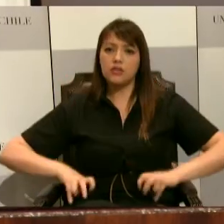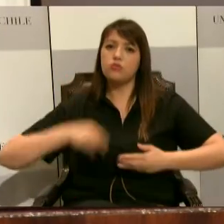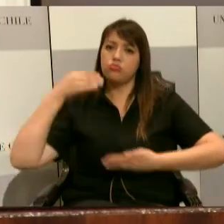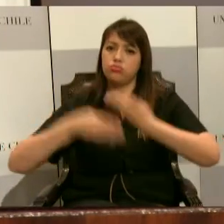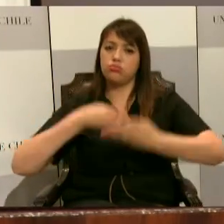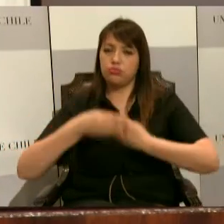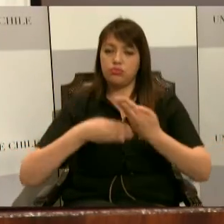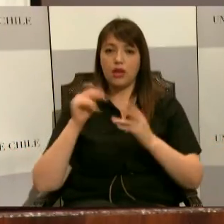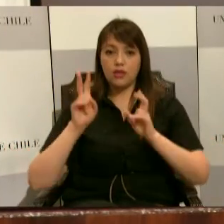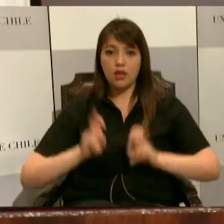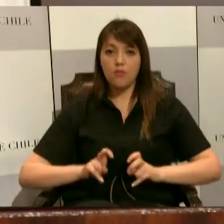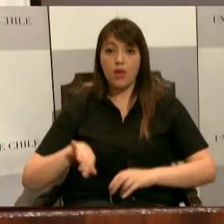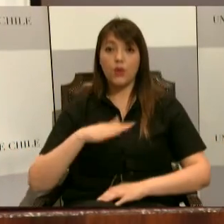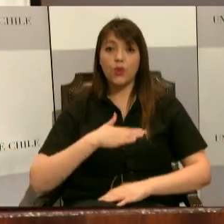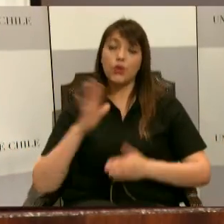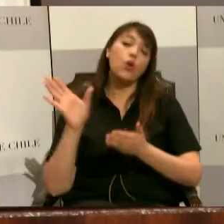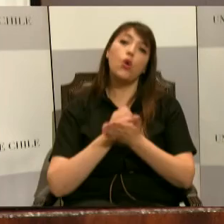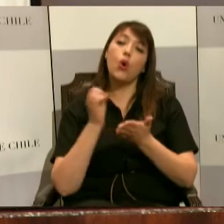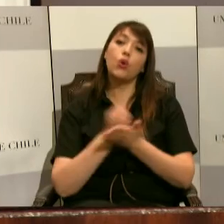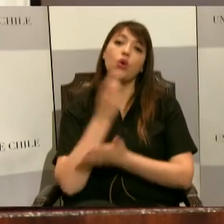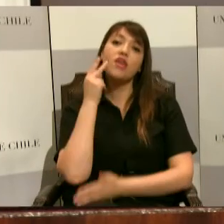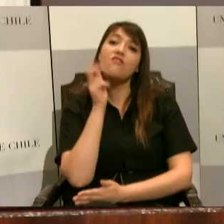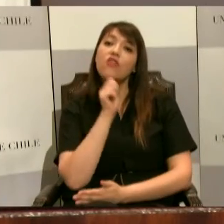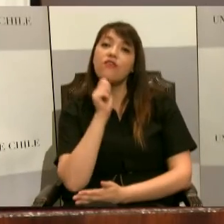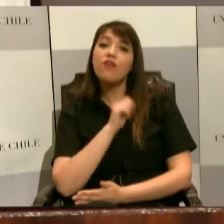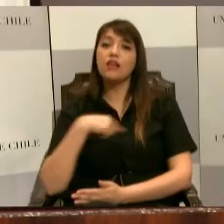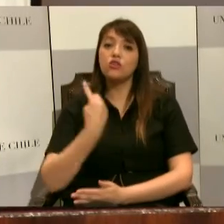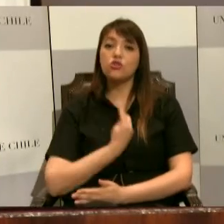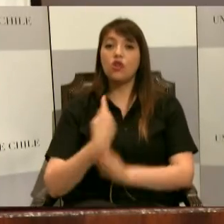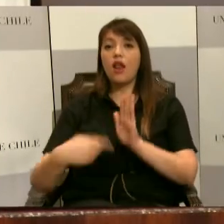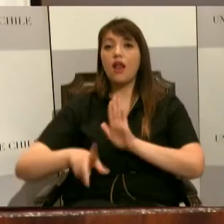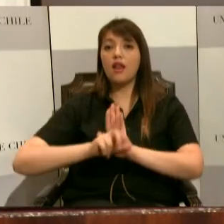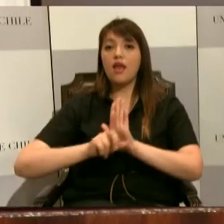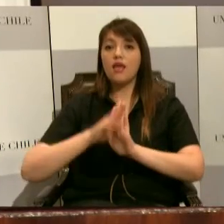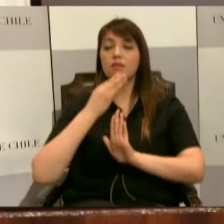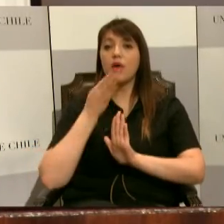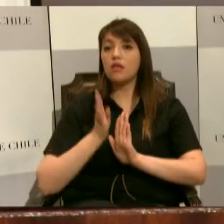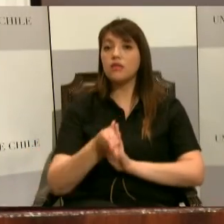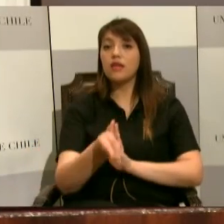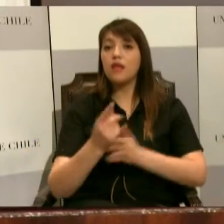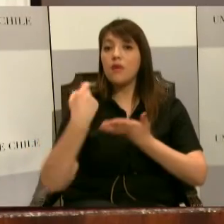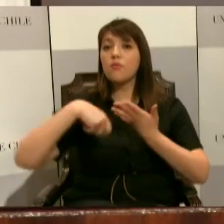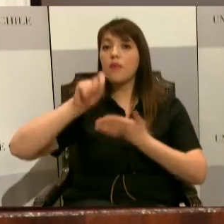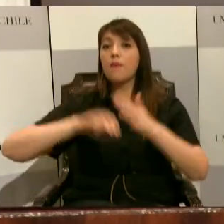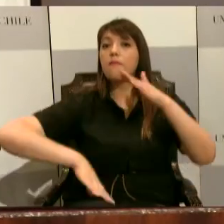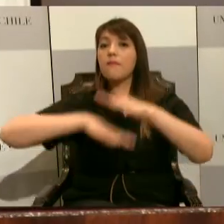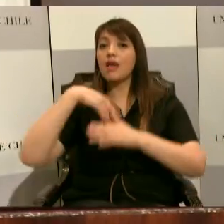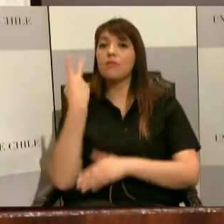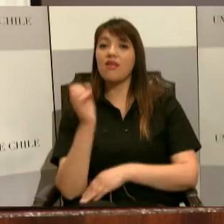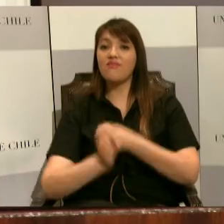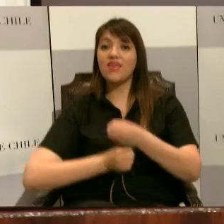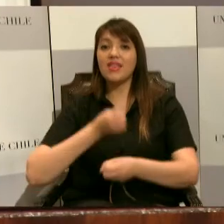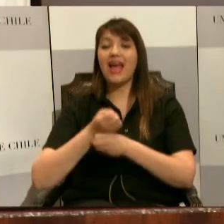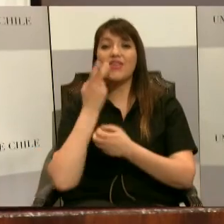crítica la marcha institucional, nuestros logros y carencias. De acuerdo a la normativa vigente, la universidad se encuentra acreditada por el periodo máximo de 27 años y